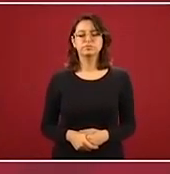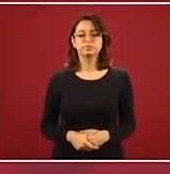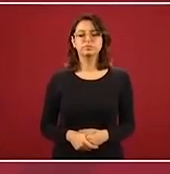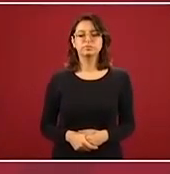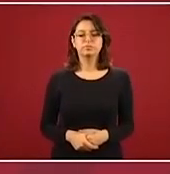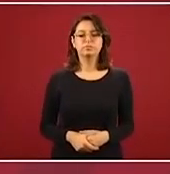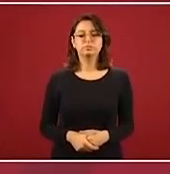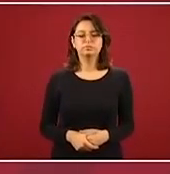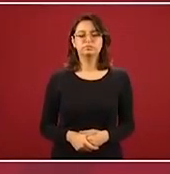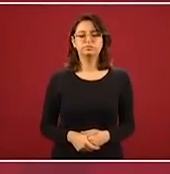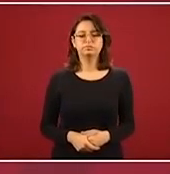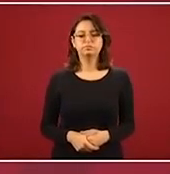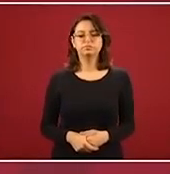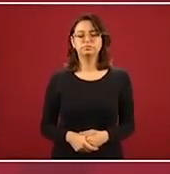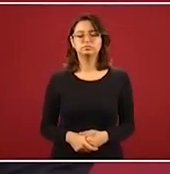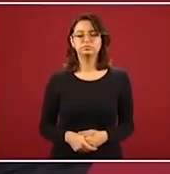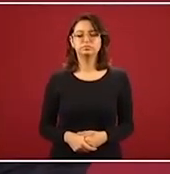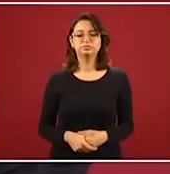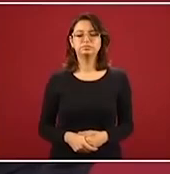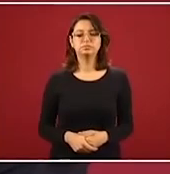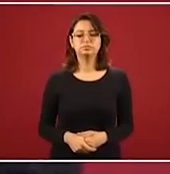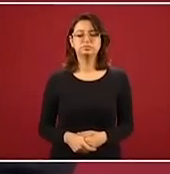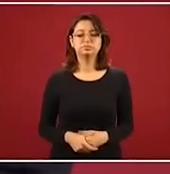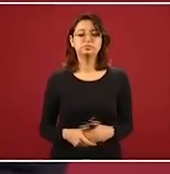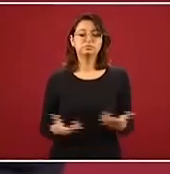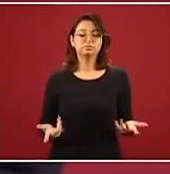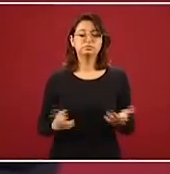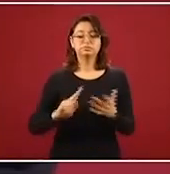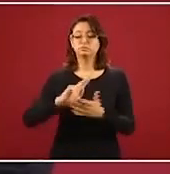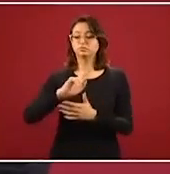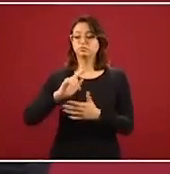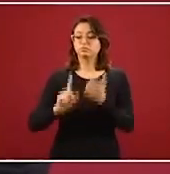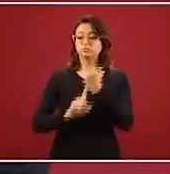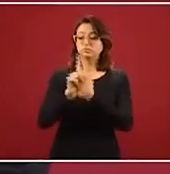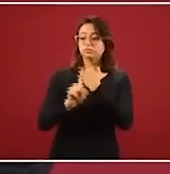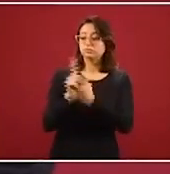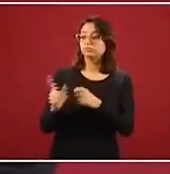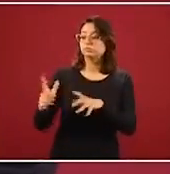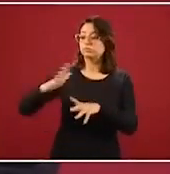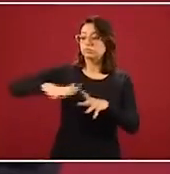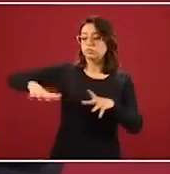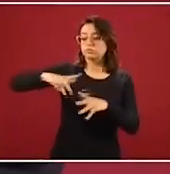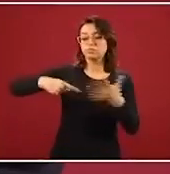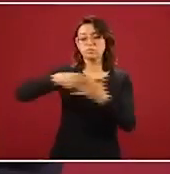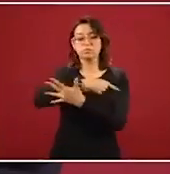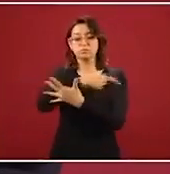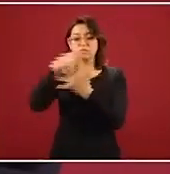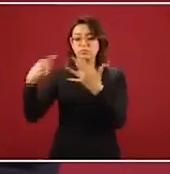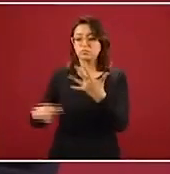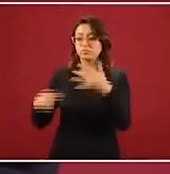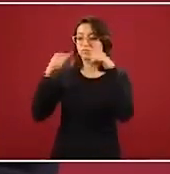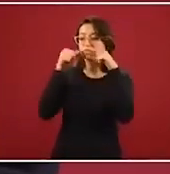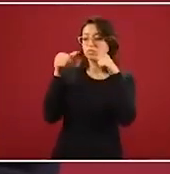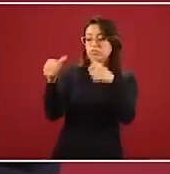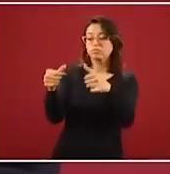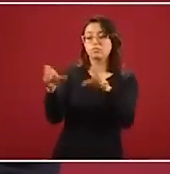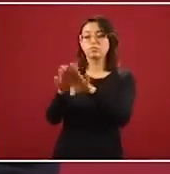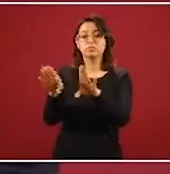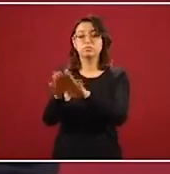imprimiéndole a todos los problemas sociales, repito, es atender las causas,